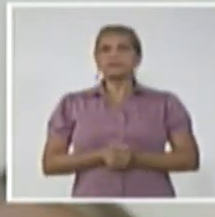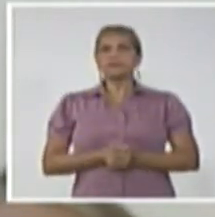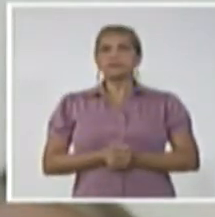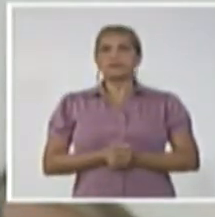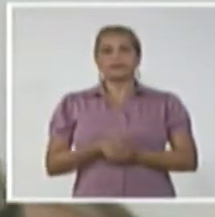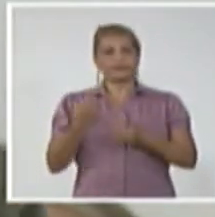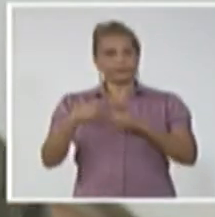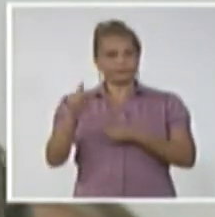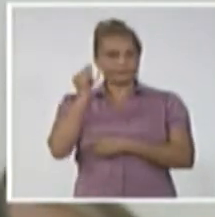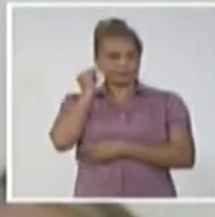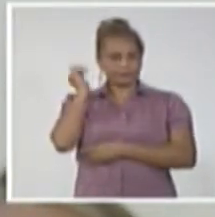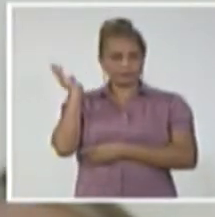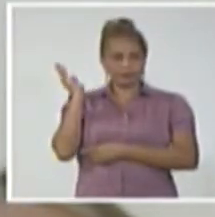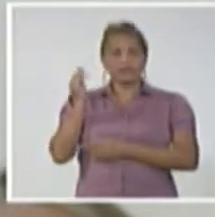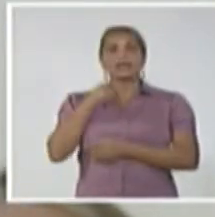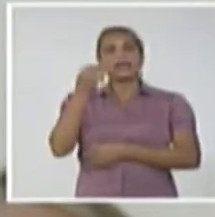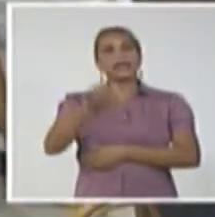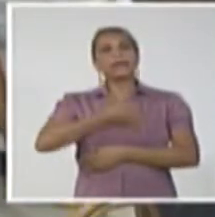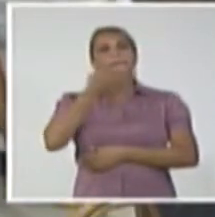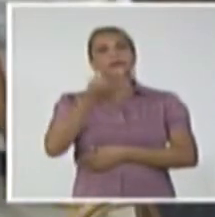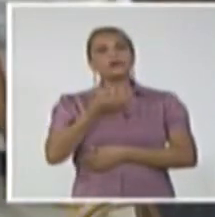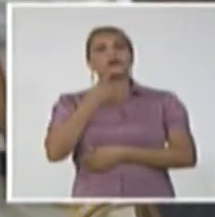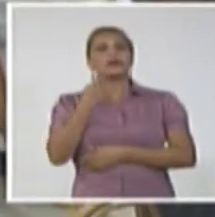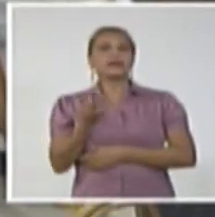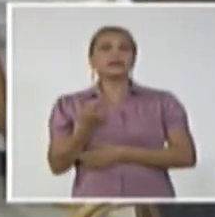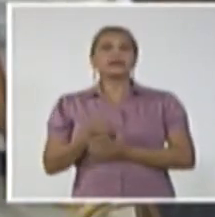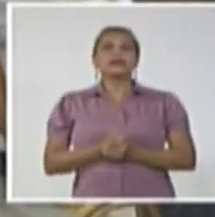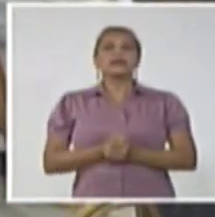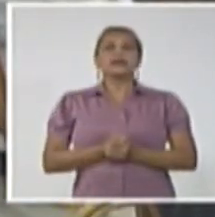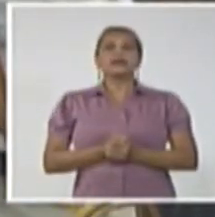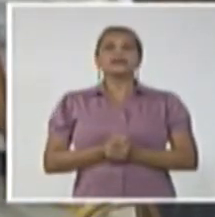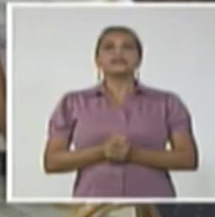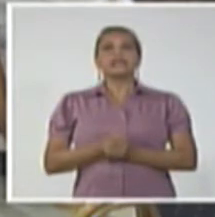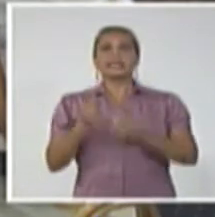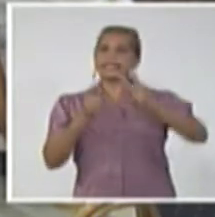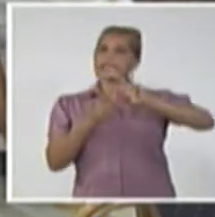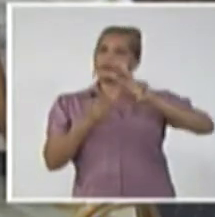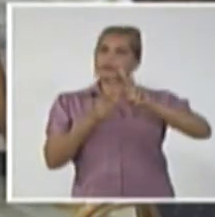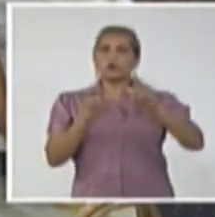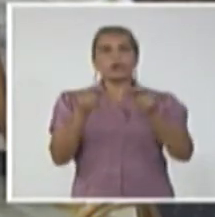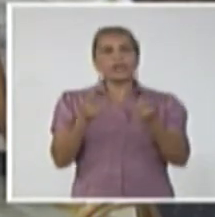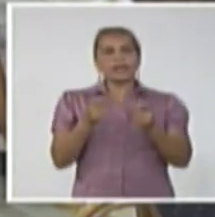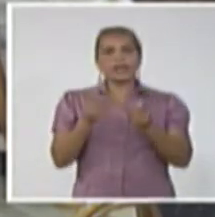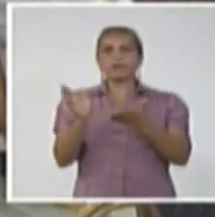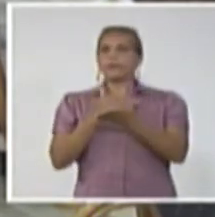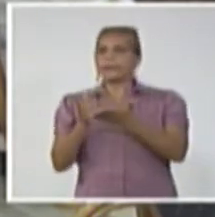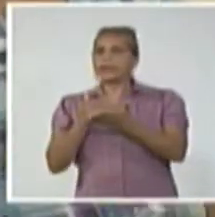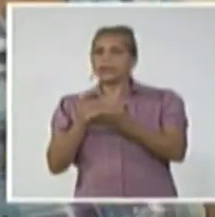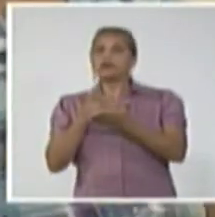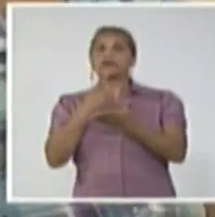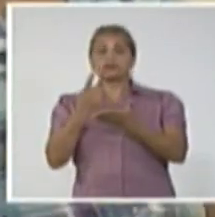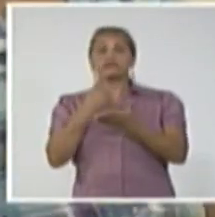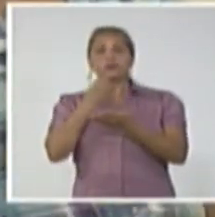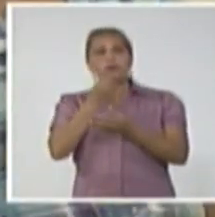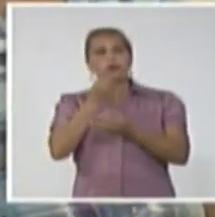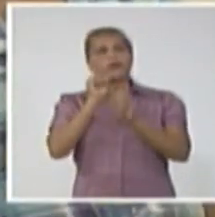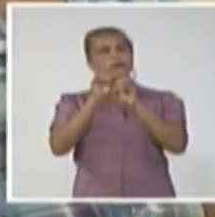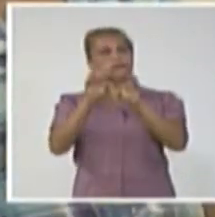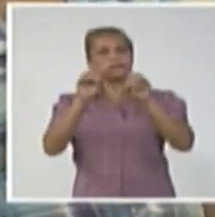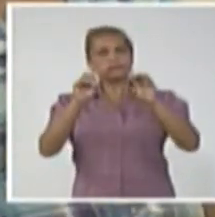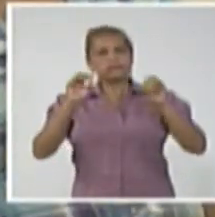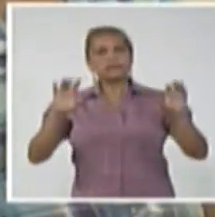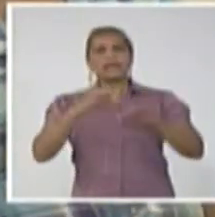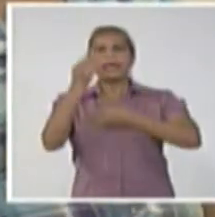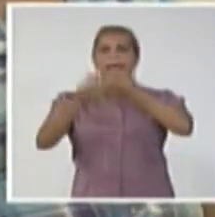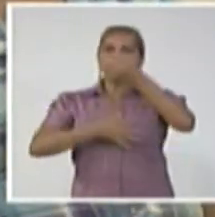la atención sobre cuánto pueden aportar los medios de comunicación, sobre todo la televisión, a reflejar una imagen